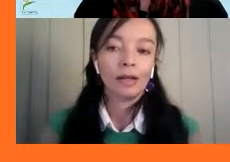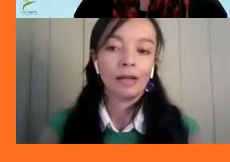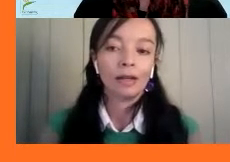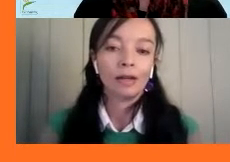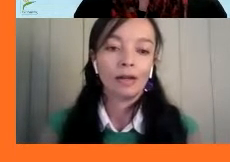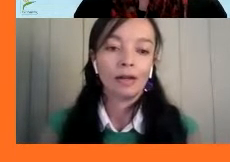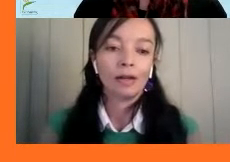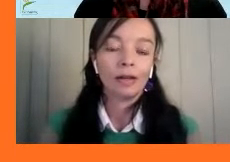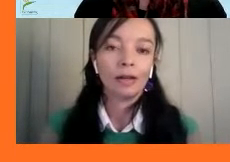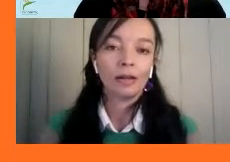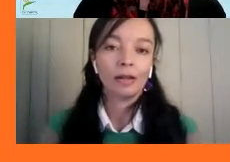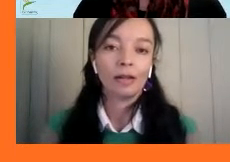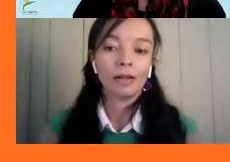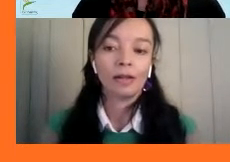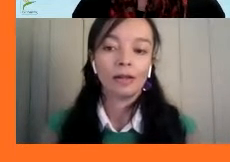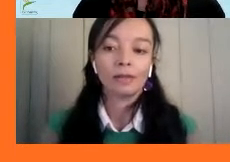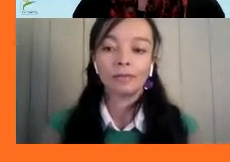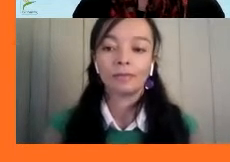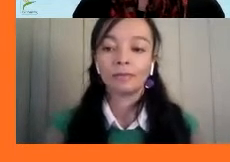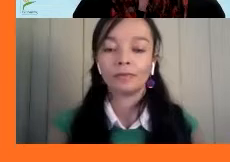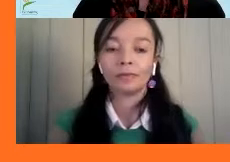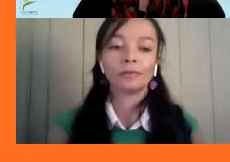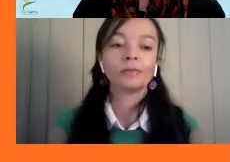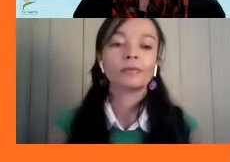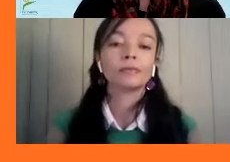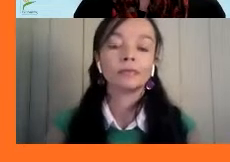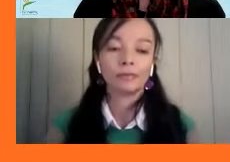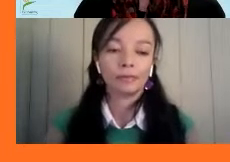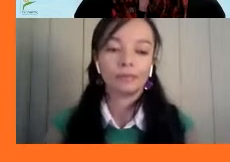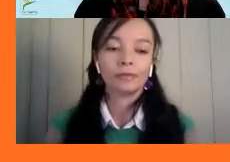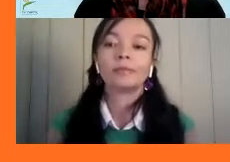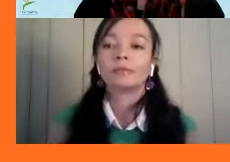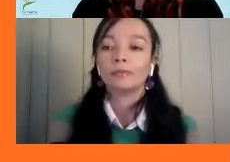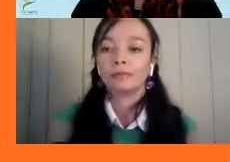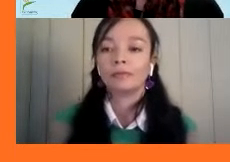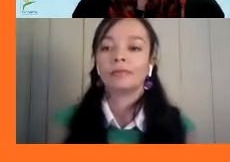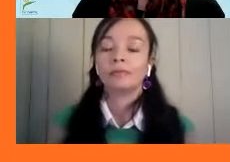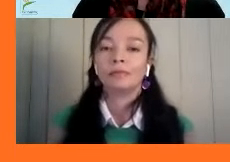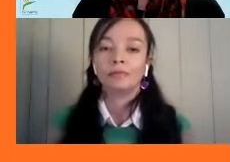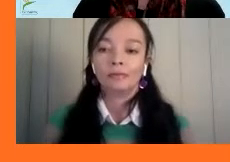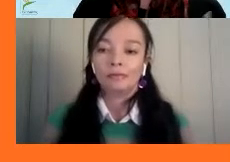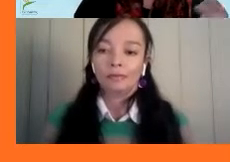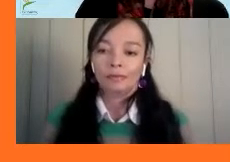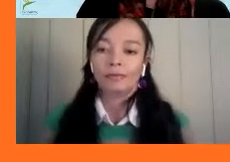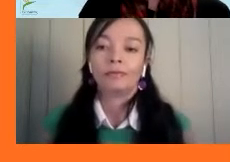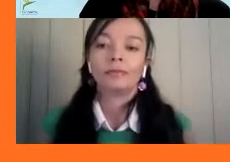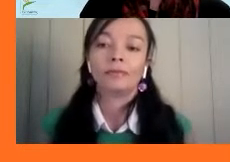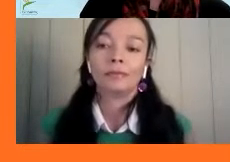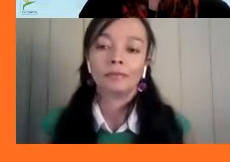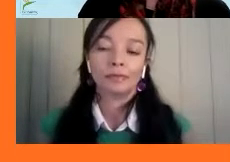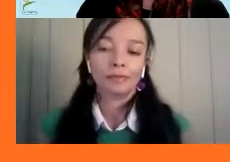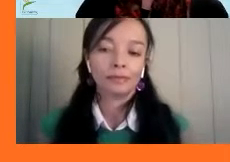respuesta, los primeros maestros son los padres o tutores. Y podemos pensar, bueno, los